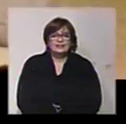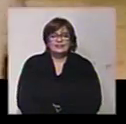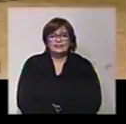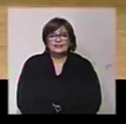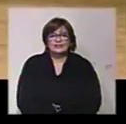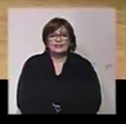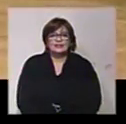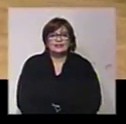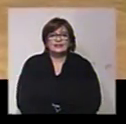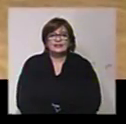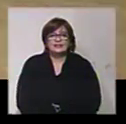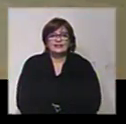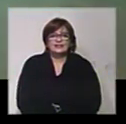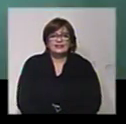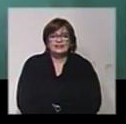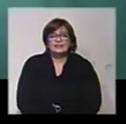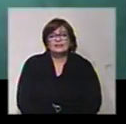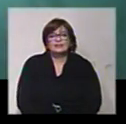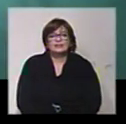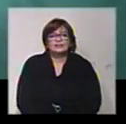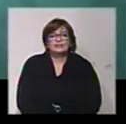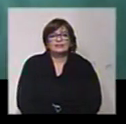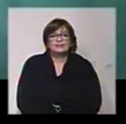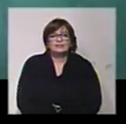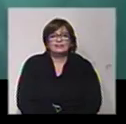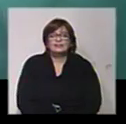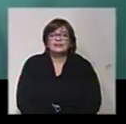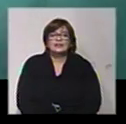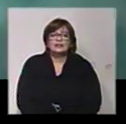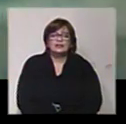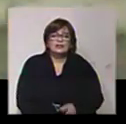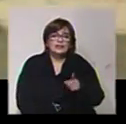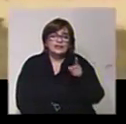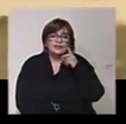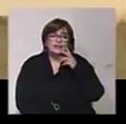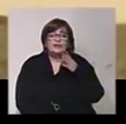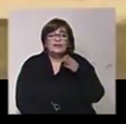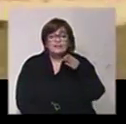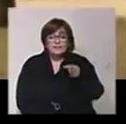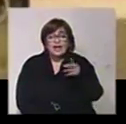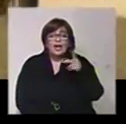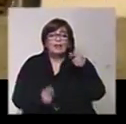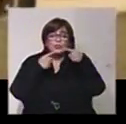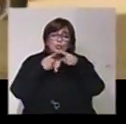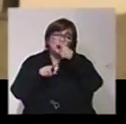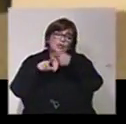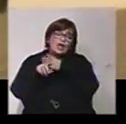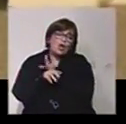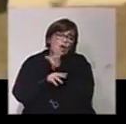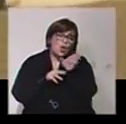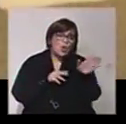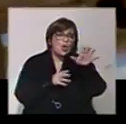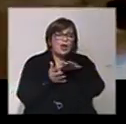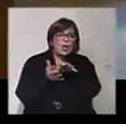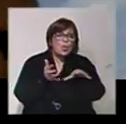An hour's drive up the coast from fancy-ass high-ticket Punta del Este on a remote peninsula accessible only by specially designed and approved